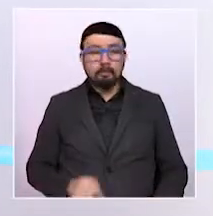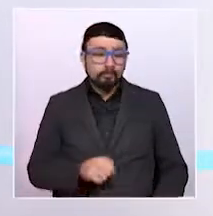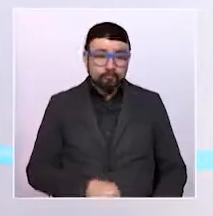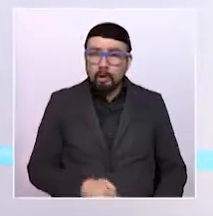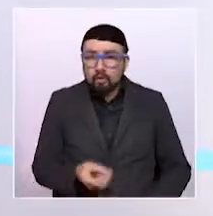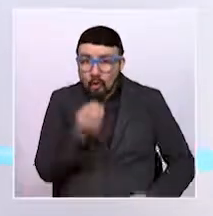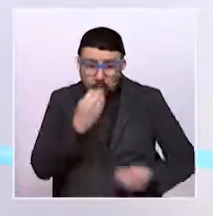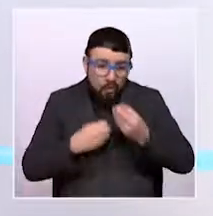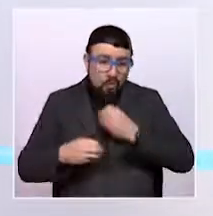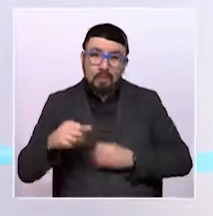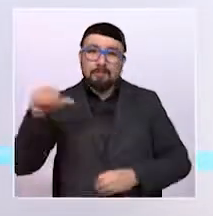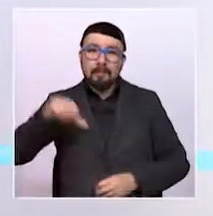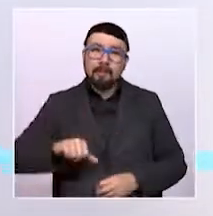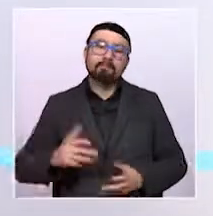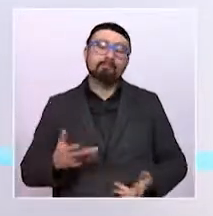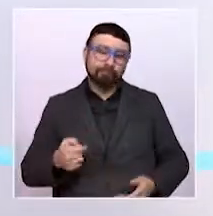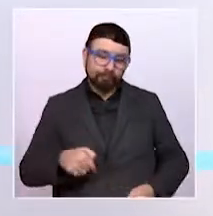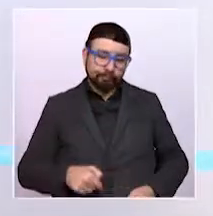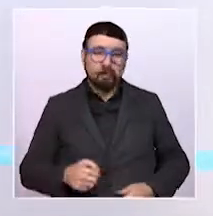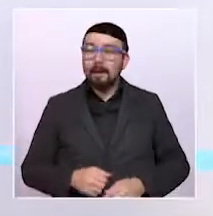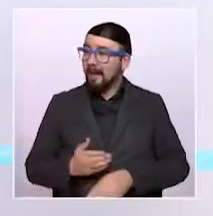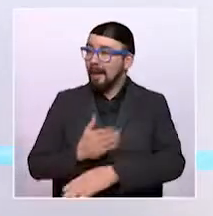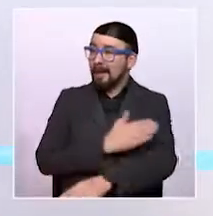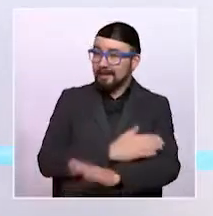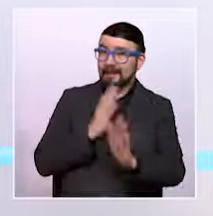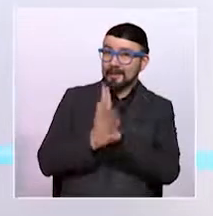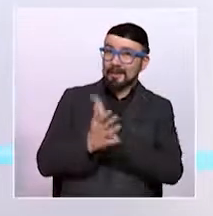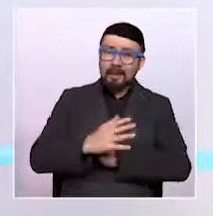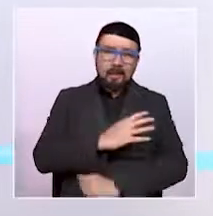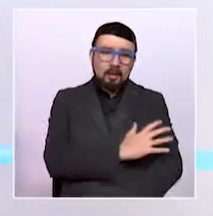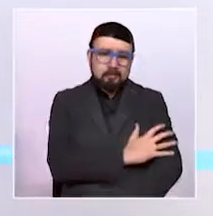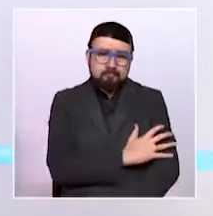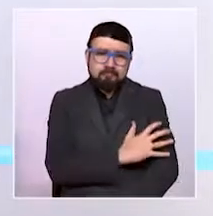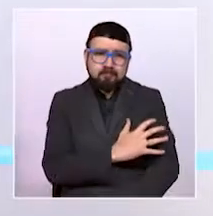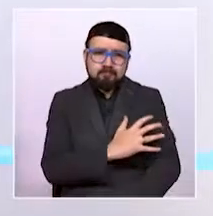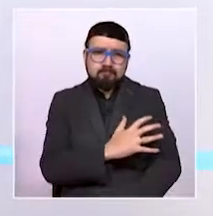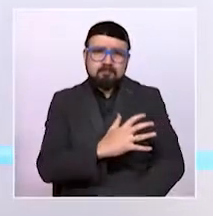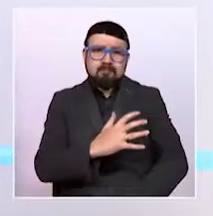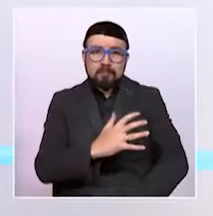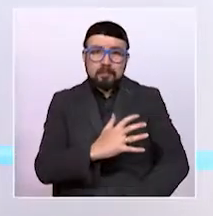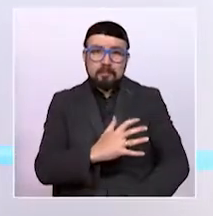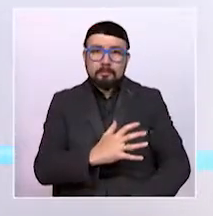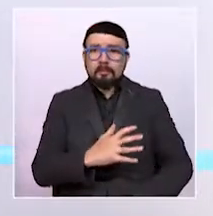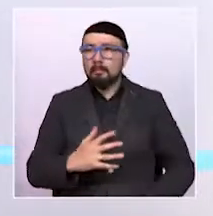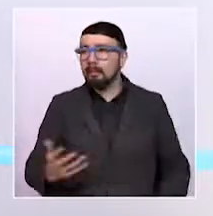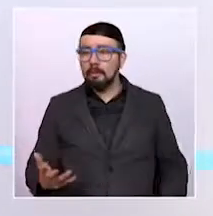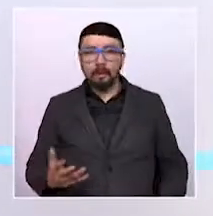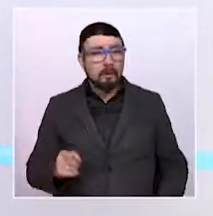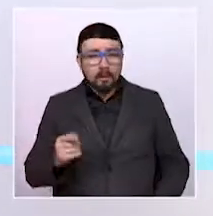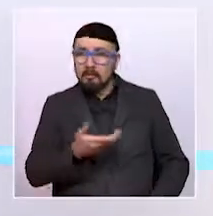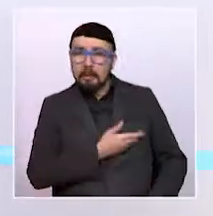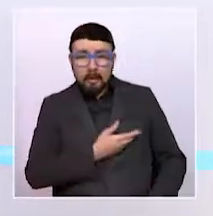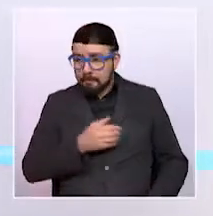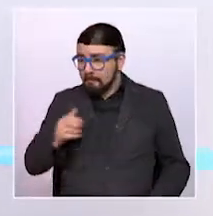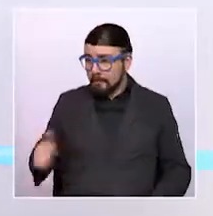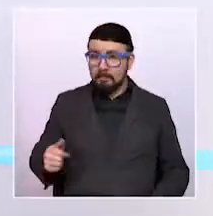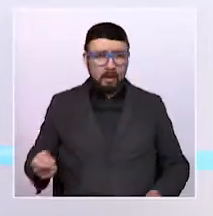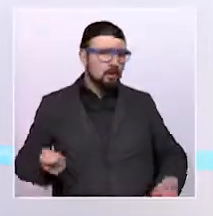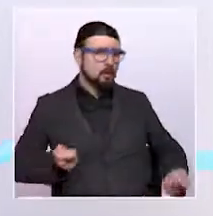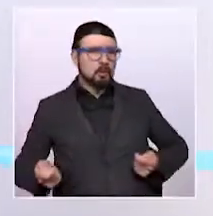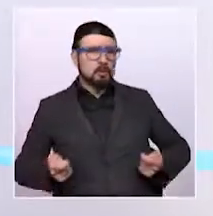entonces ahorita hablamos de la preclampsia una preclampsia uno no tiene como la mamá por sí sola no tiene cómo